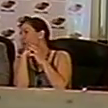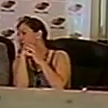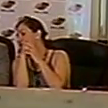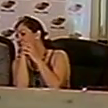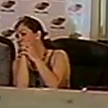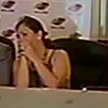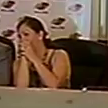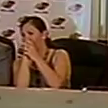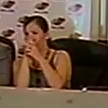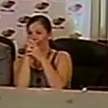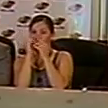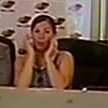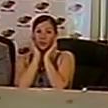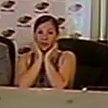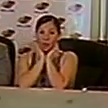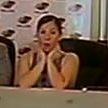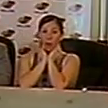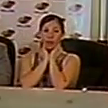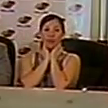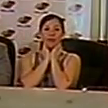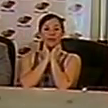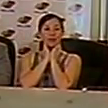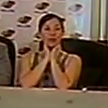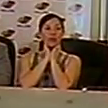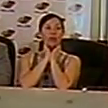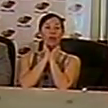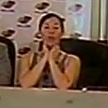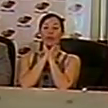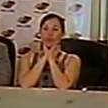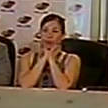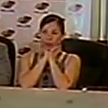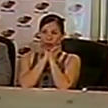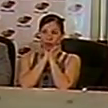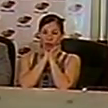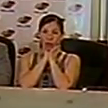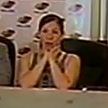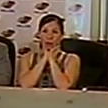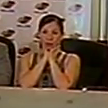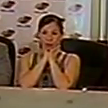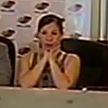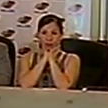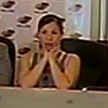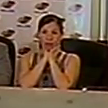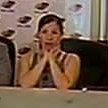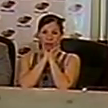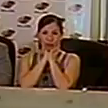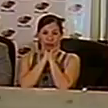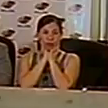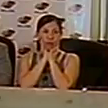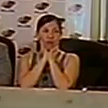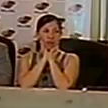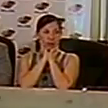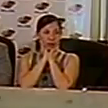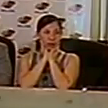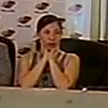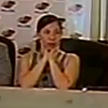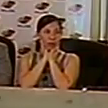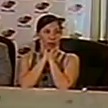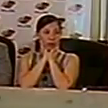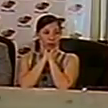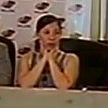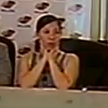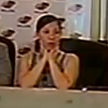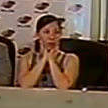el Gobierno Nacional evitará emitir transmisiones conjuntas de radio y televisión. Los candidatos debidamente